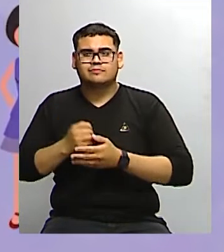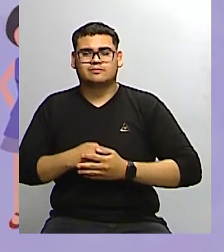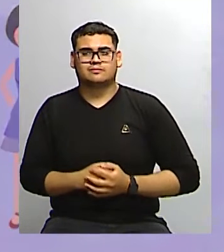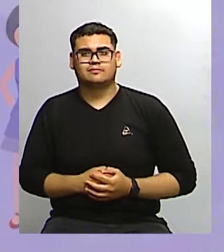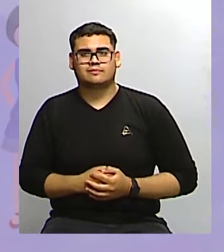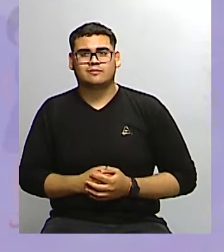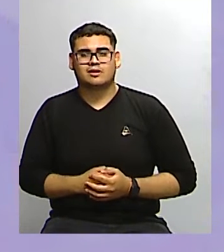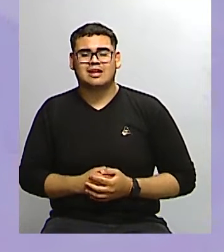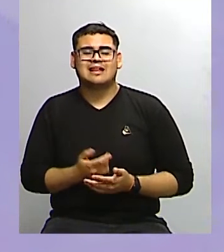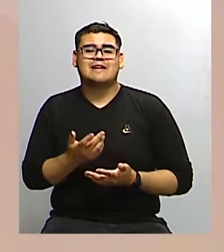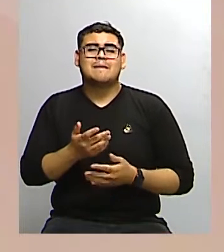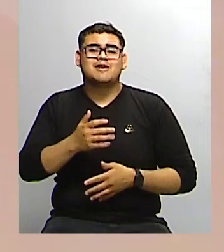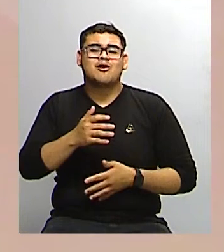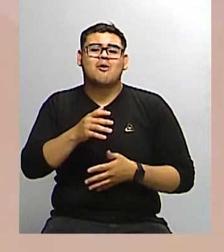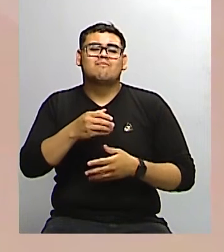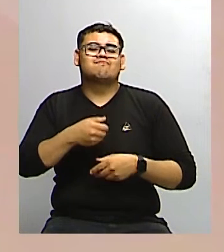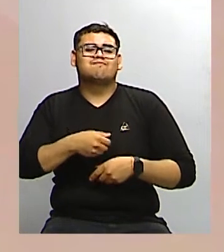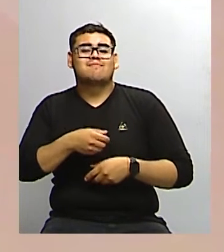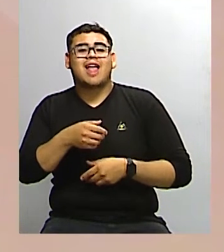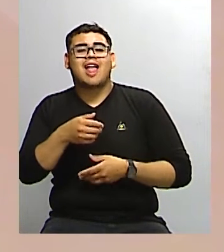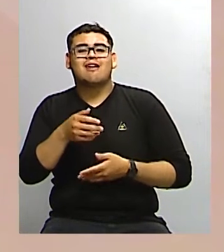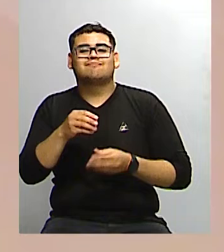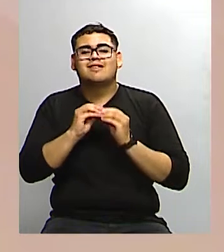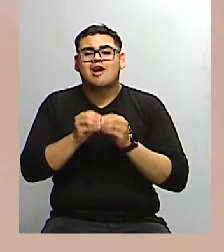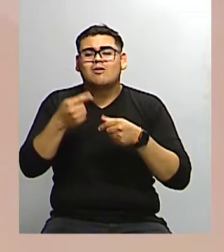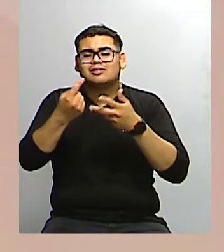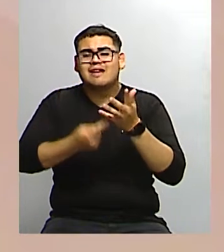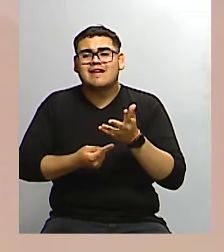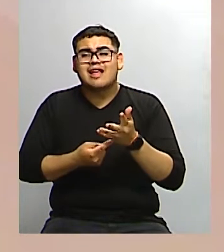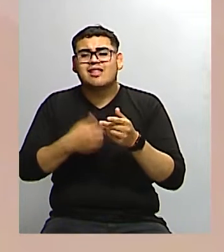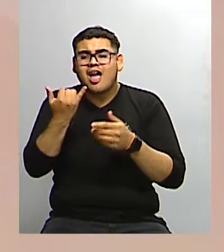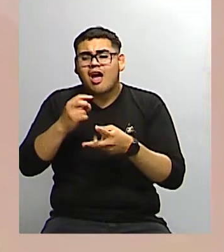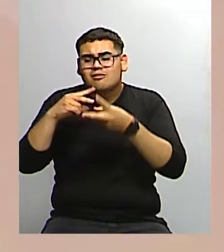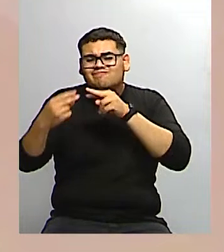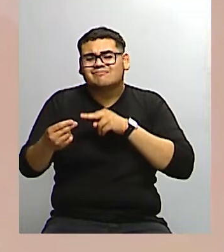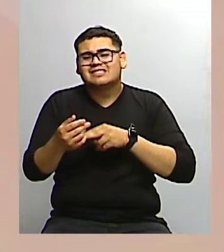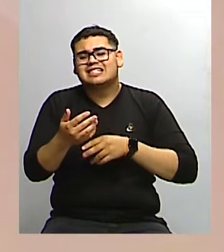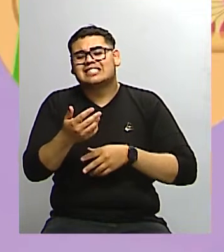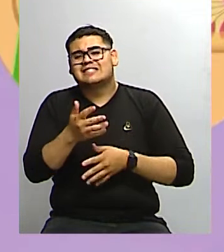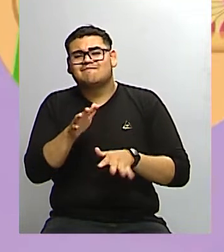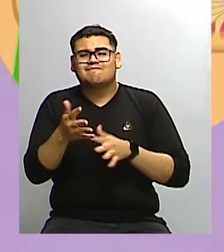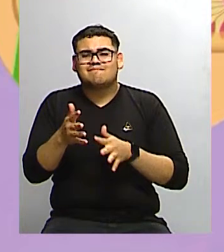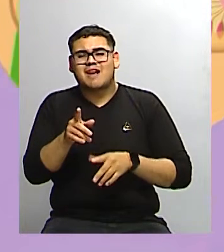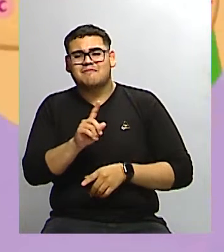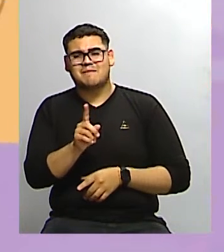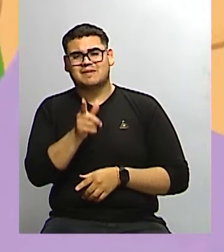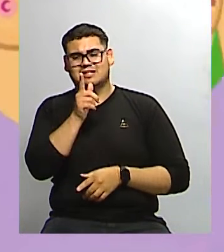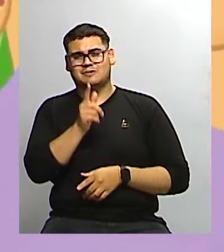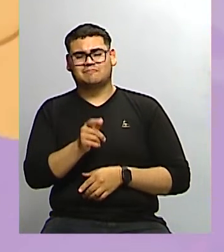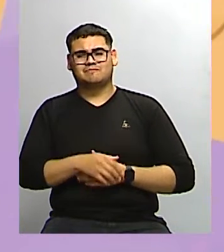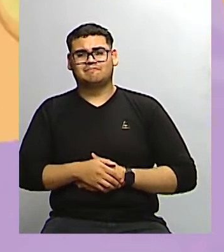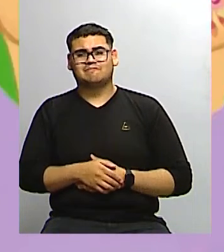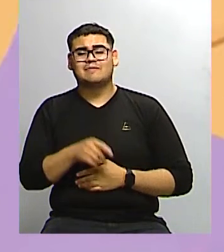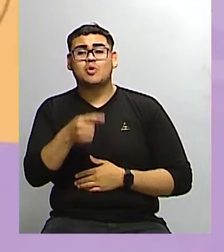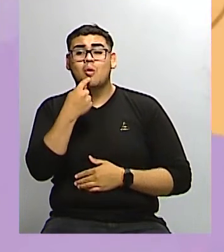hay un patrón genético o un antecedente. ¿Qué es? Y tratando de contestar a tu pregunta, ¿cuáles son